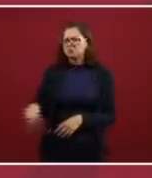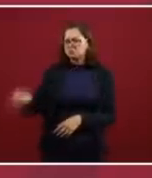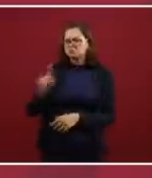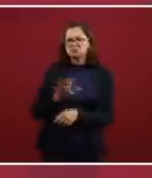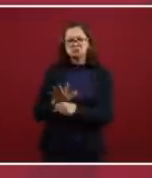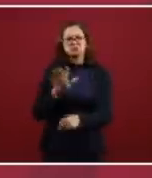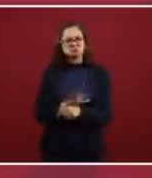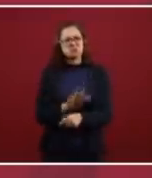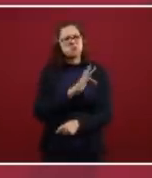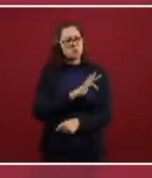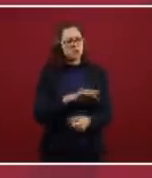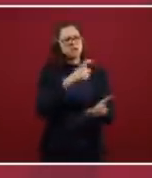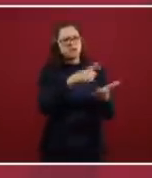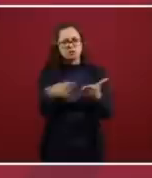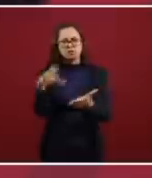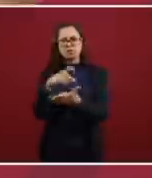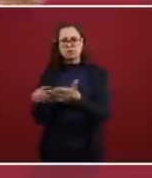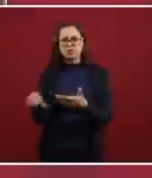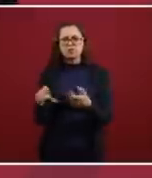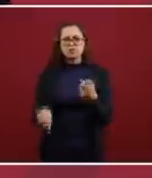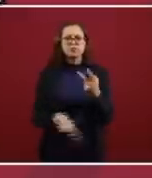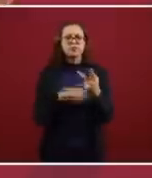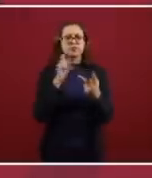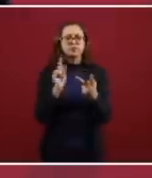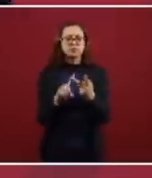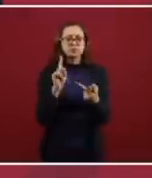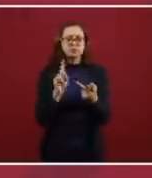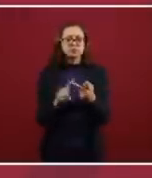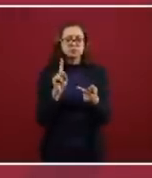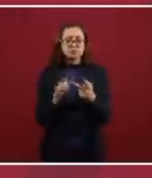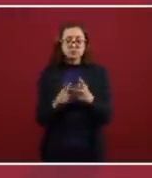El segundo motor que está empezando